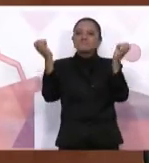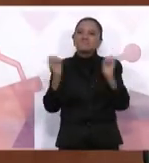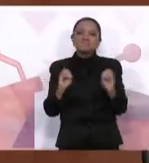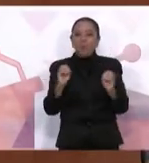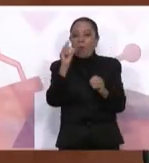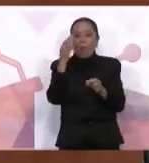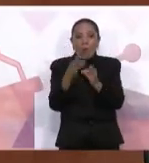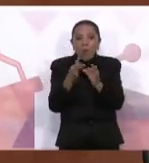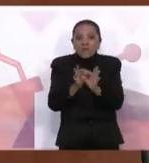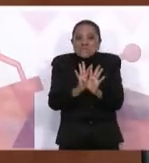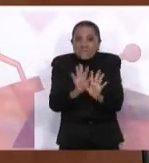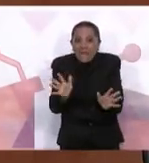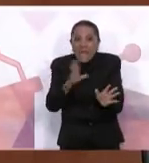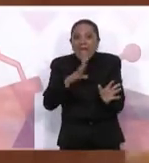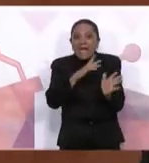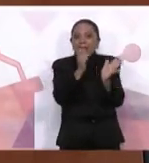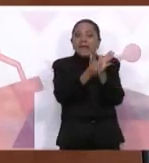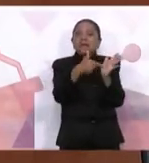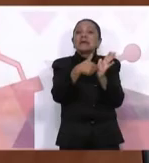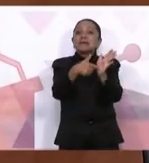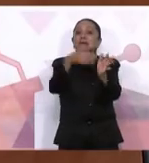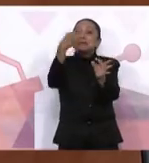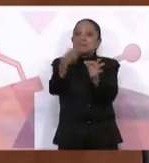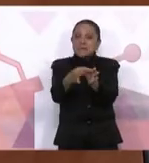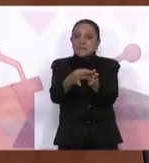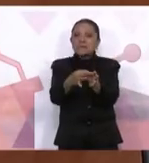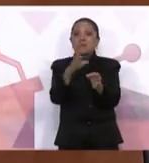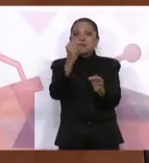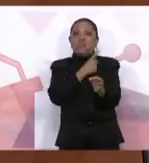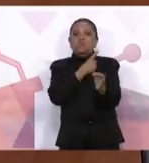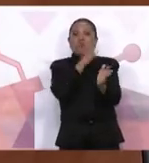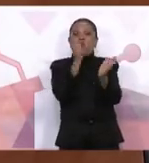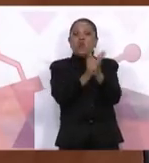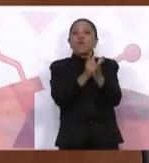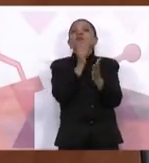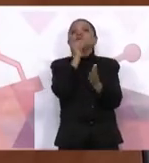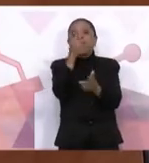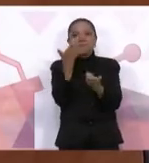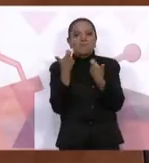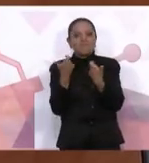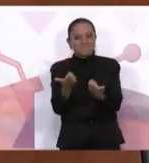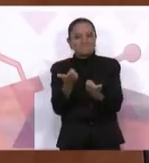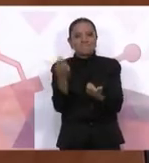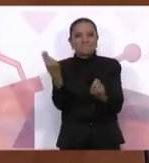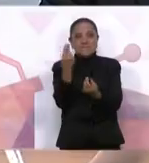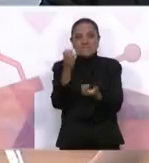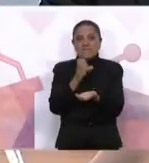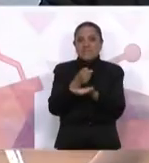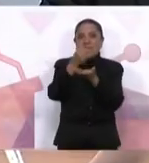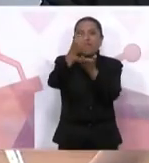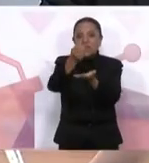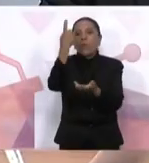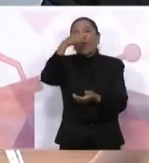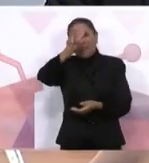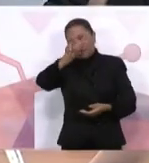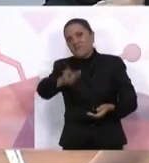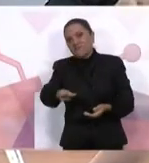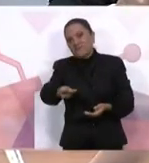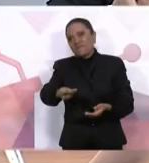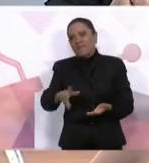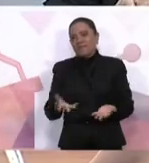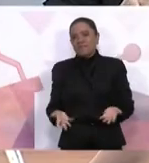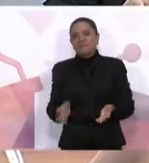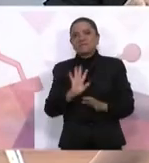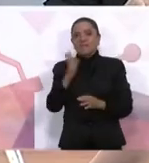pero además no solamente la ley sino también el presupuesto necesario para que sea una realidad le quedan 8 segundos alguien más